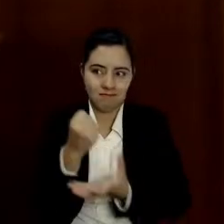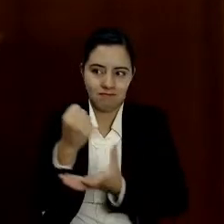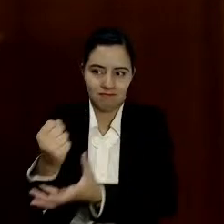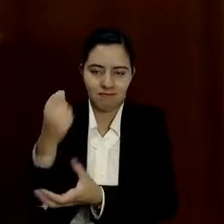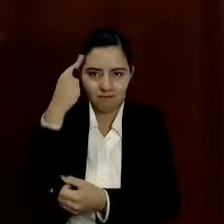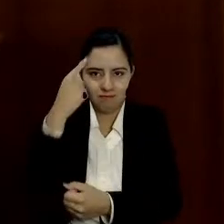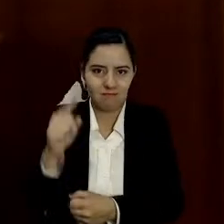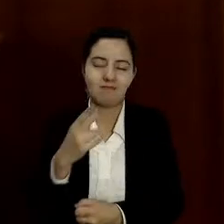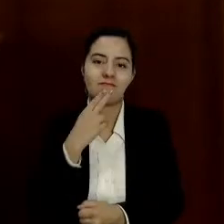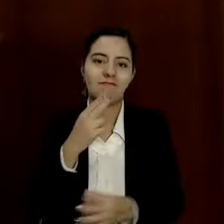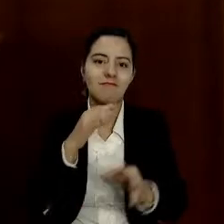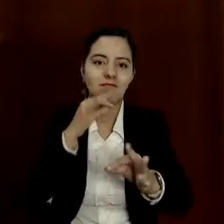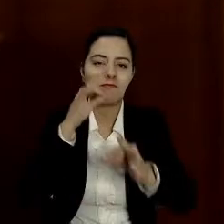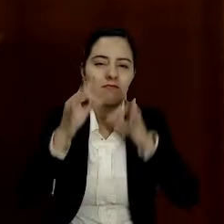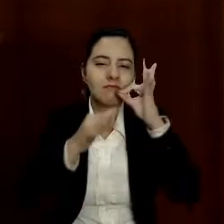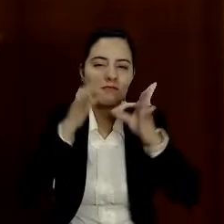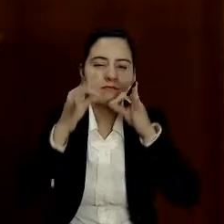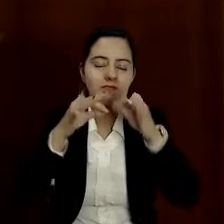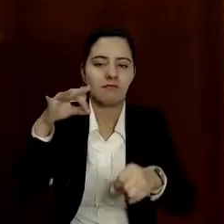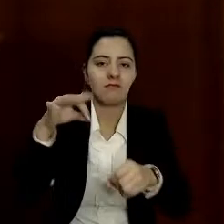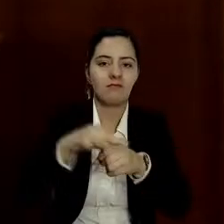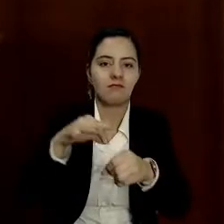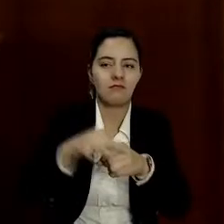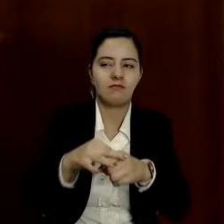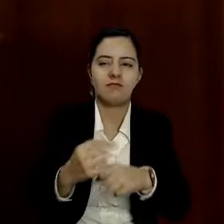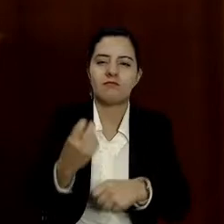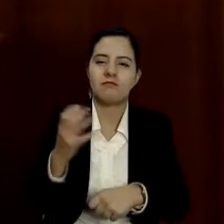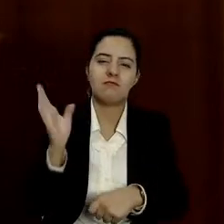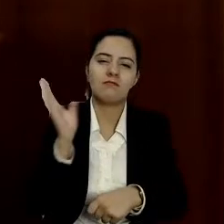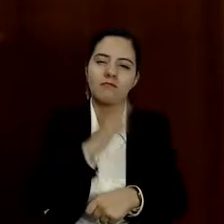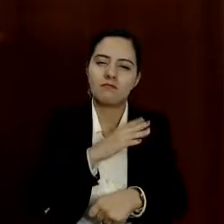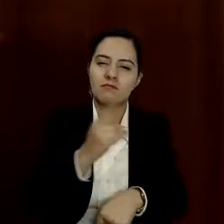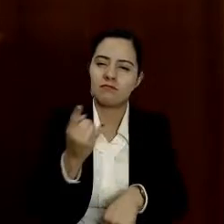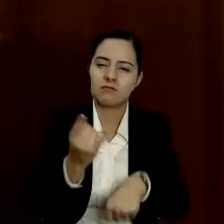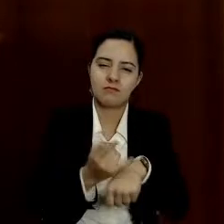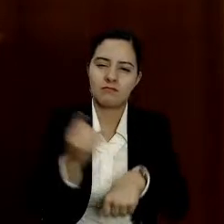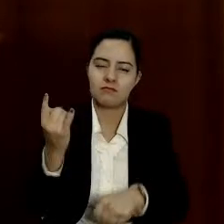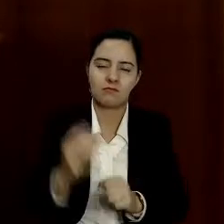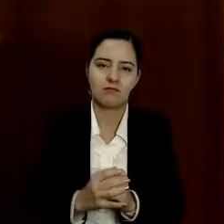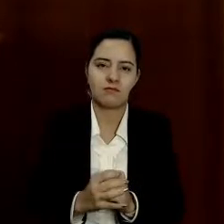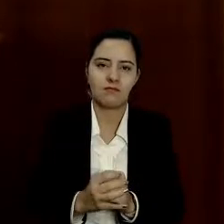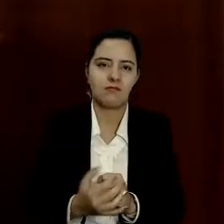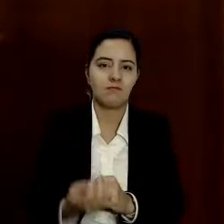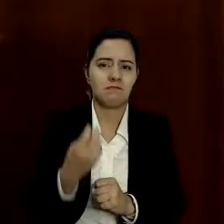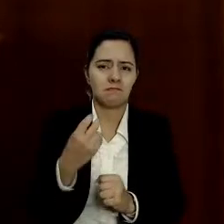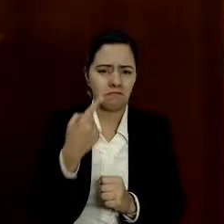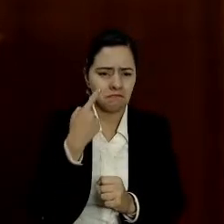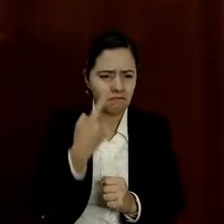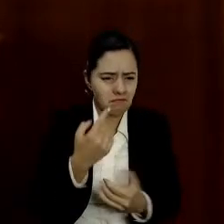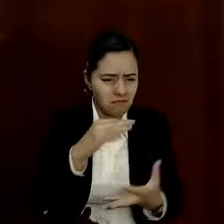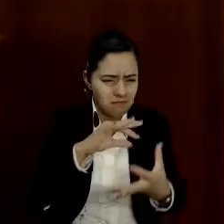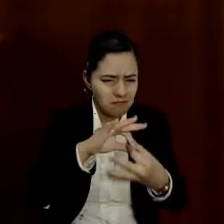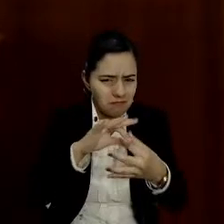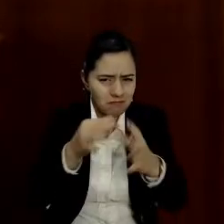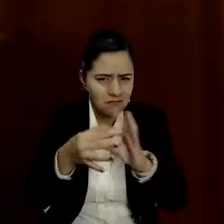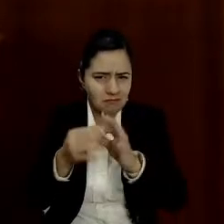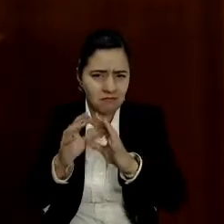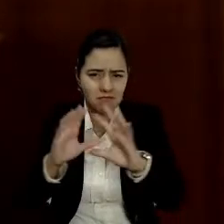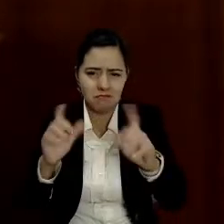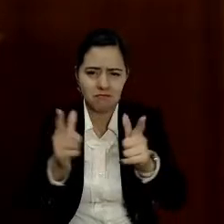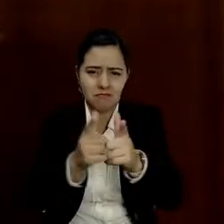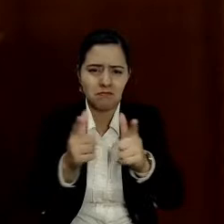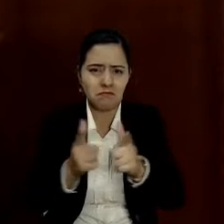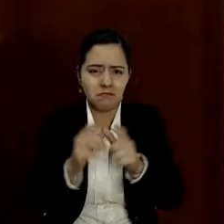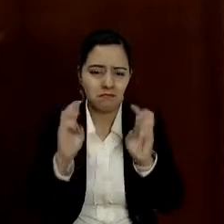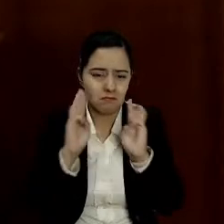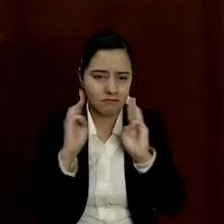ese año, que por cierto fue fraudulenta. Pese a todo este entramado mafioso y de saqueo, de desvío